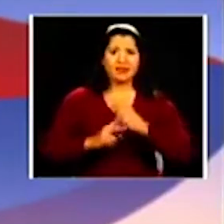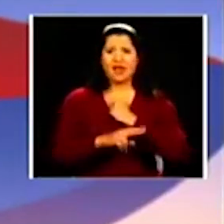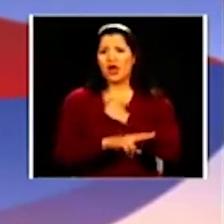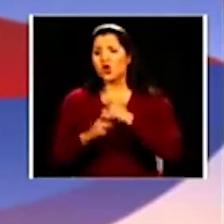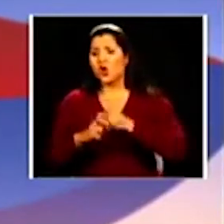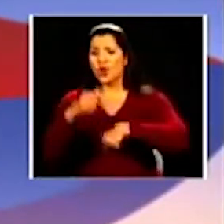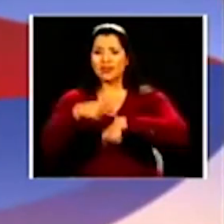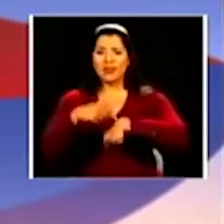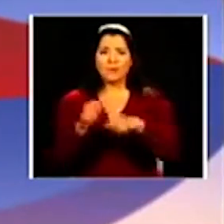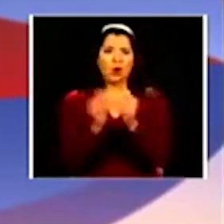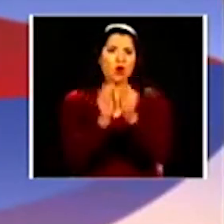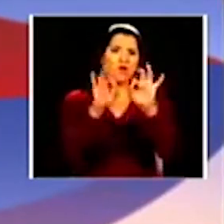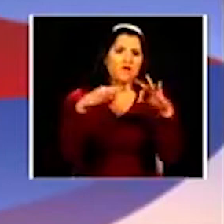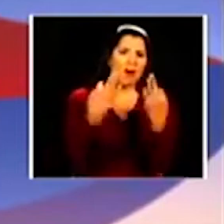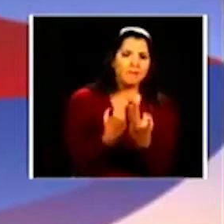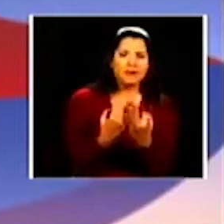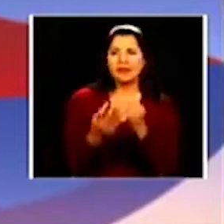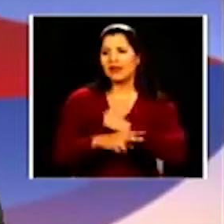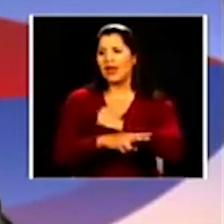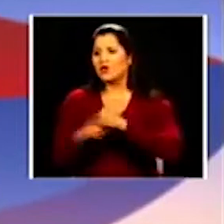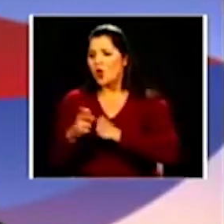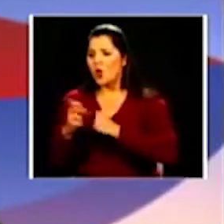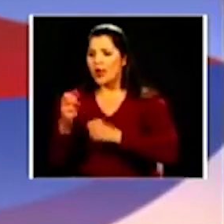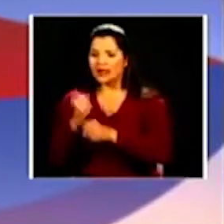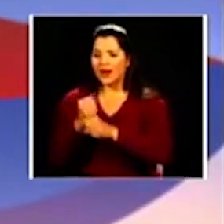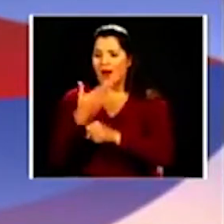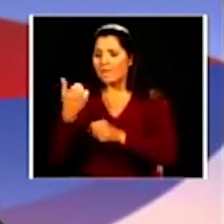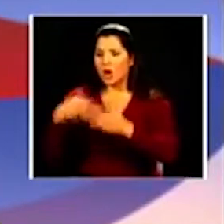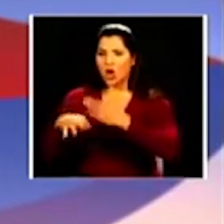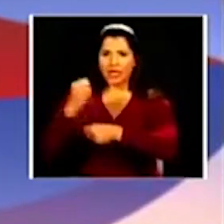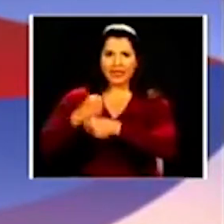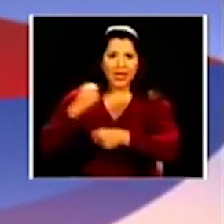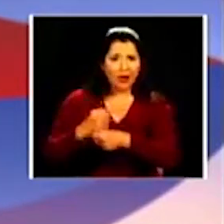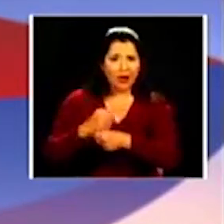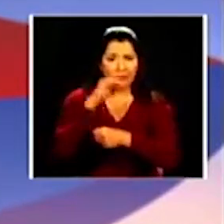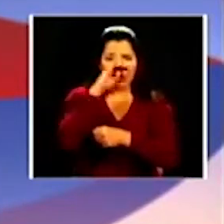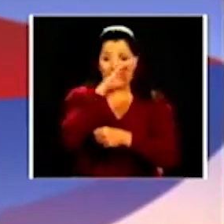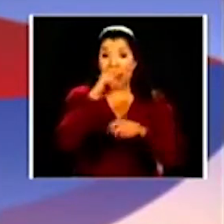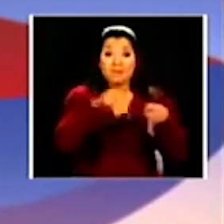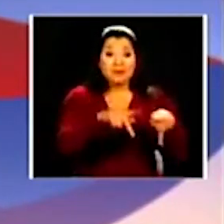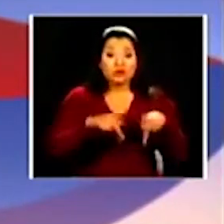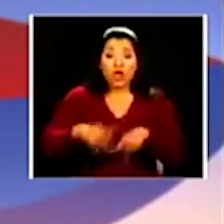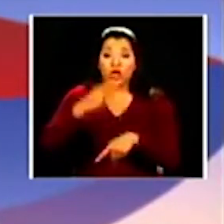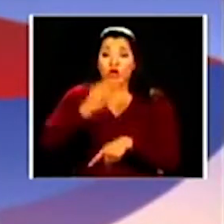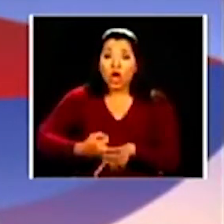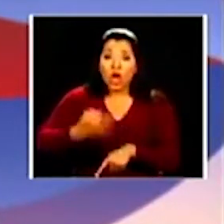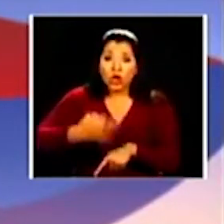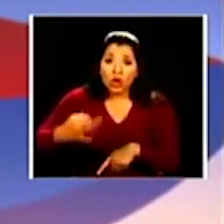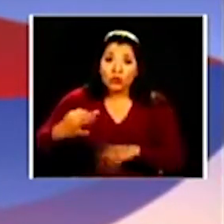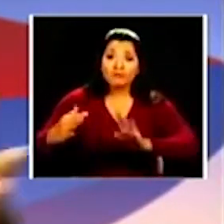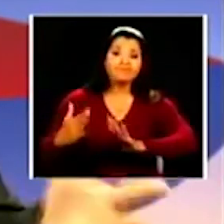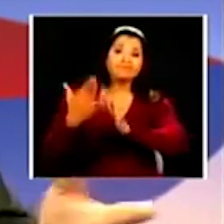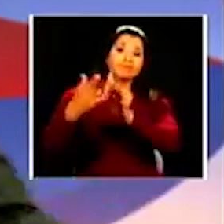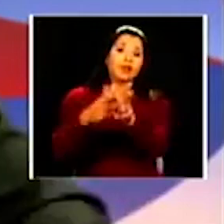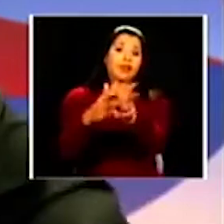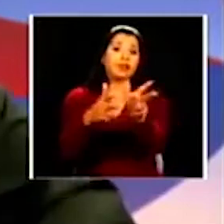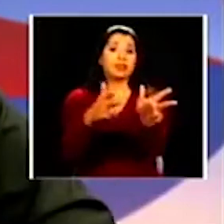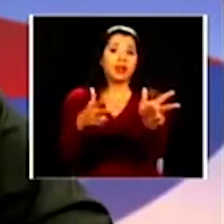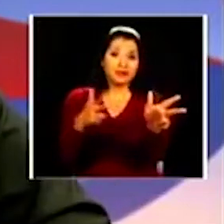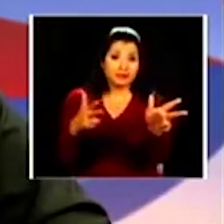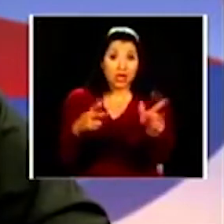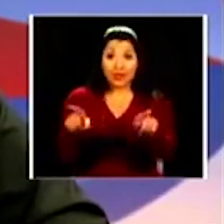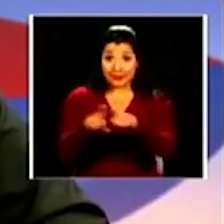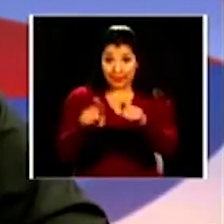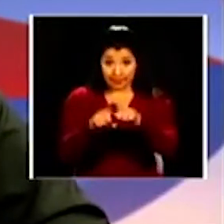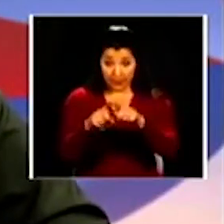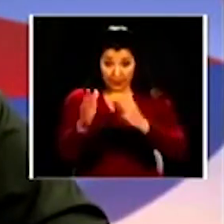quitando productividad en el trabajo. La gente todos los días tiene que padecer con este tema de las presas. También en materia de infraestructura